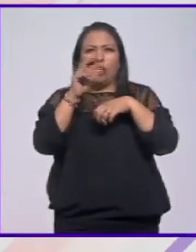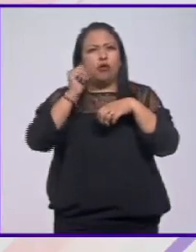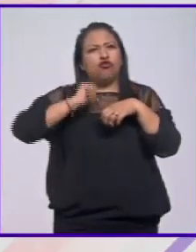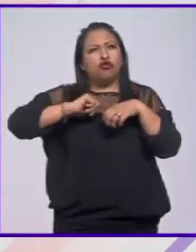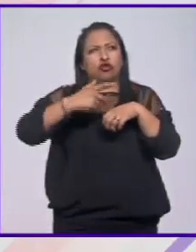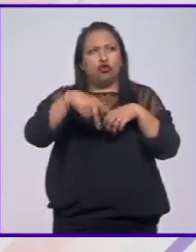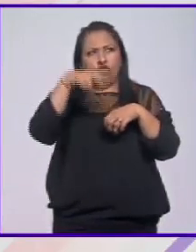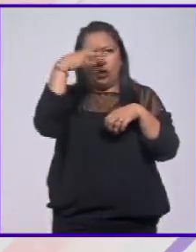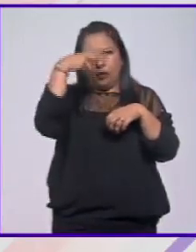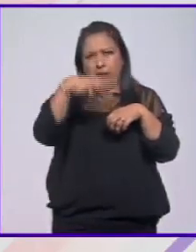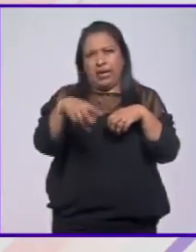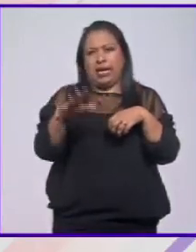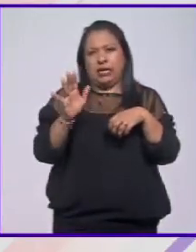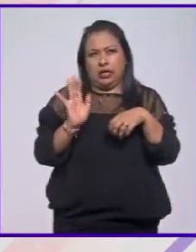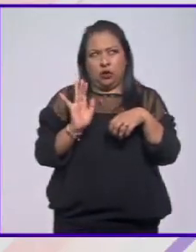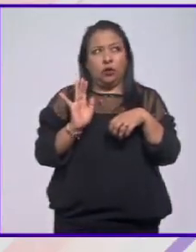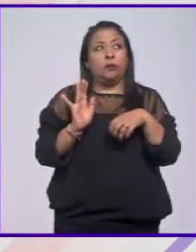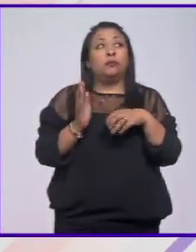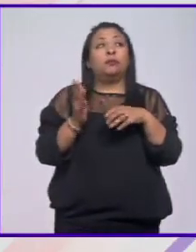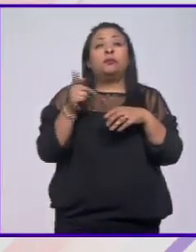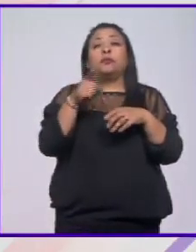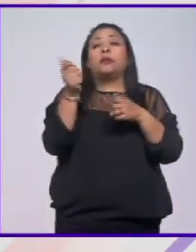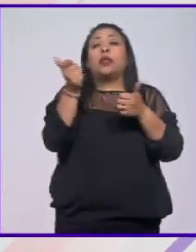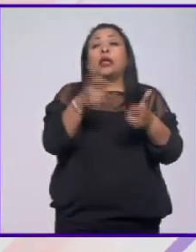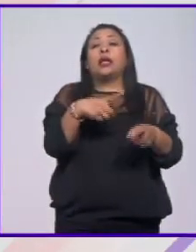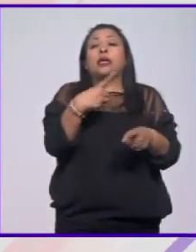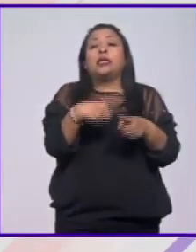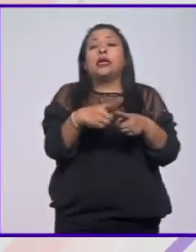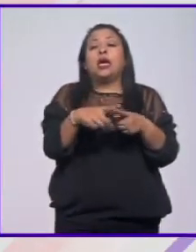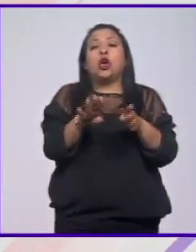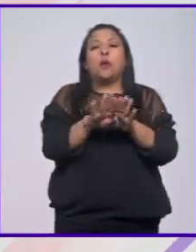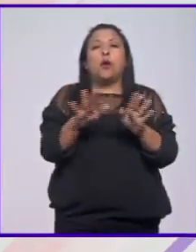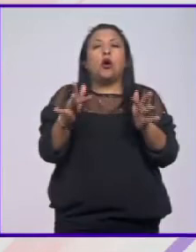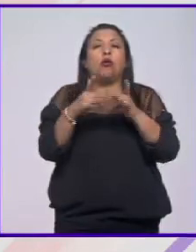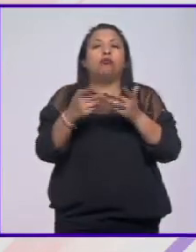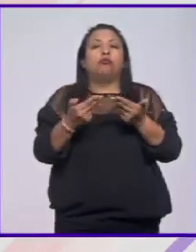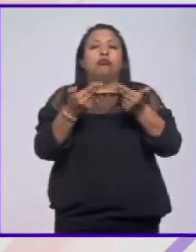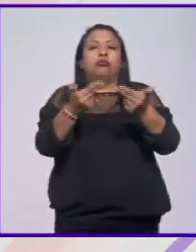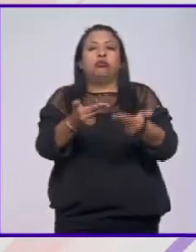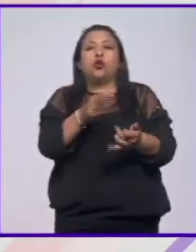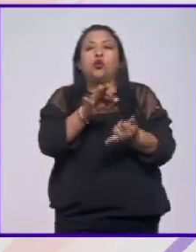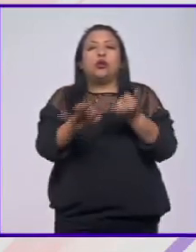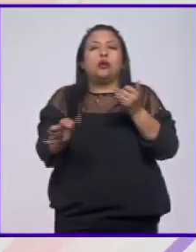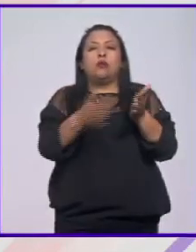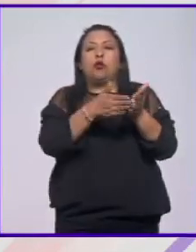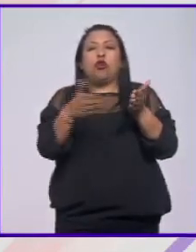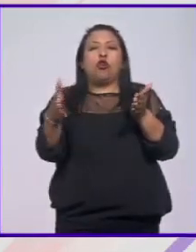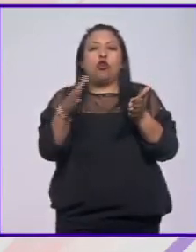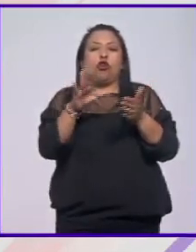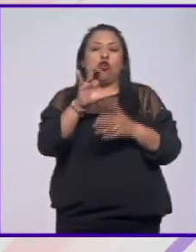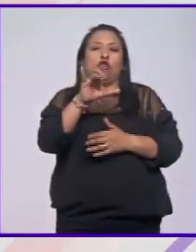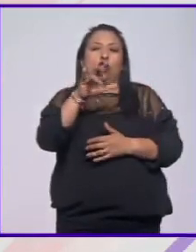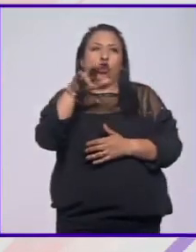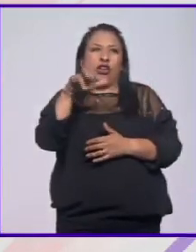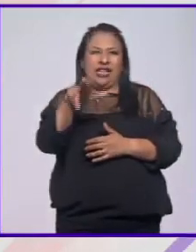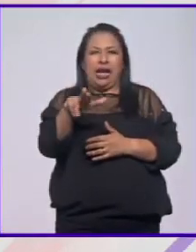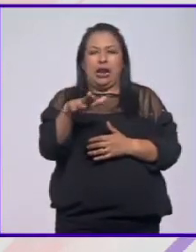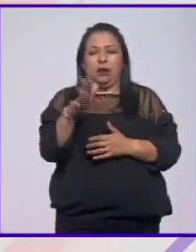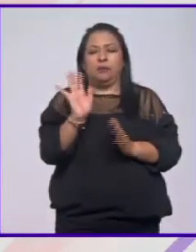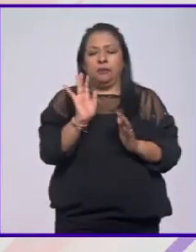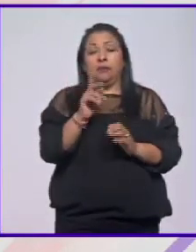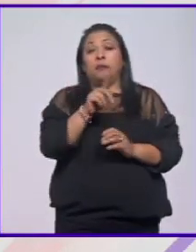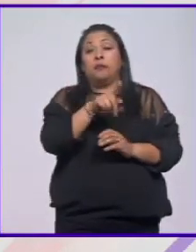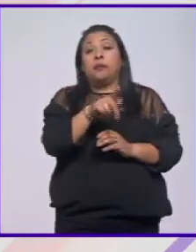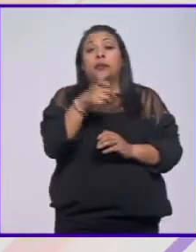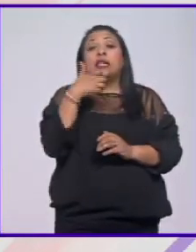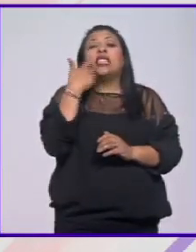tradición mexicana que viene directamente como del final de la época colonial. En realidad,